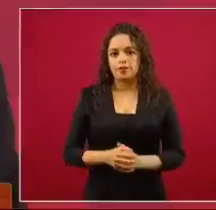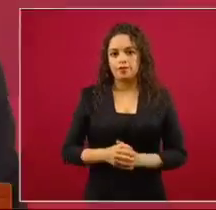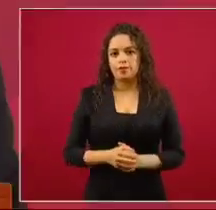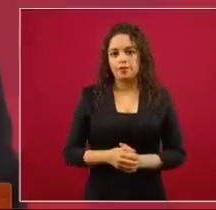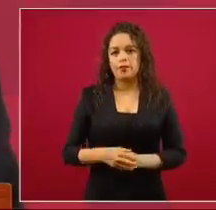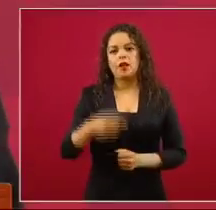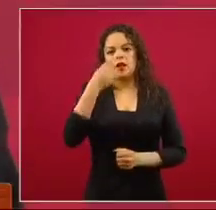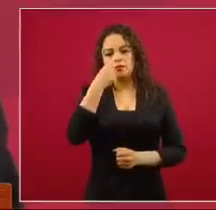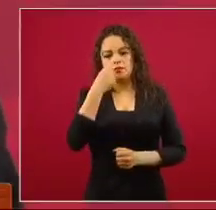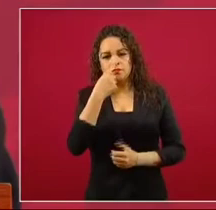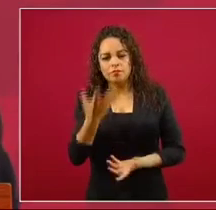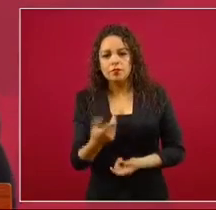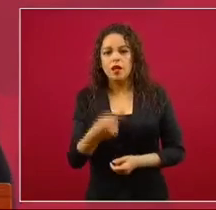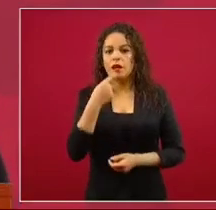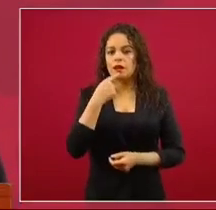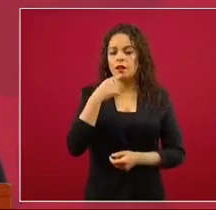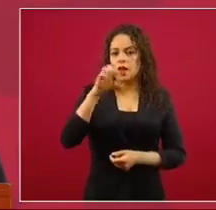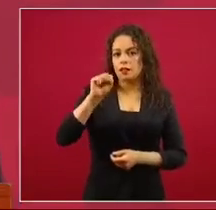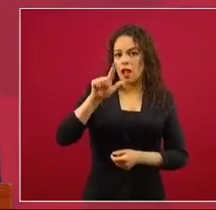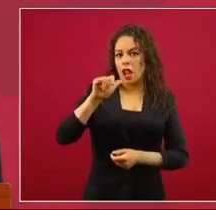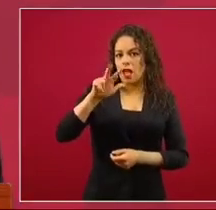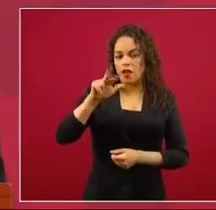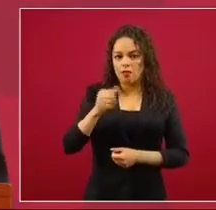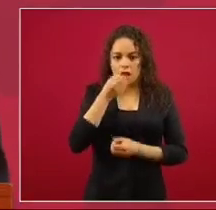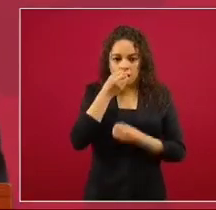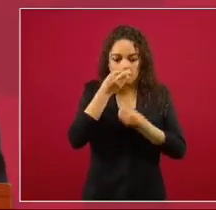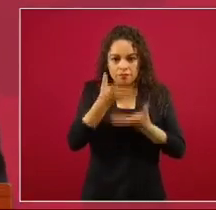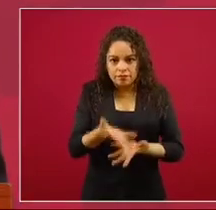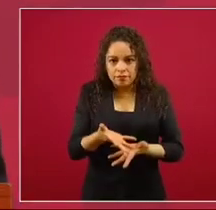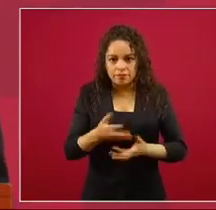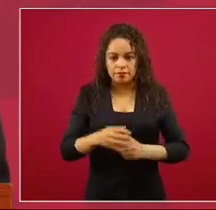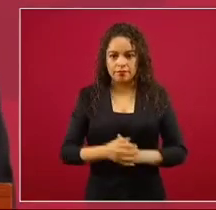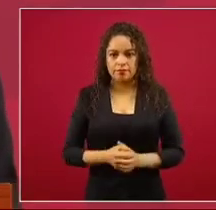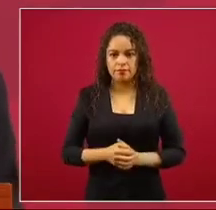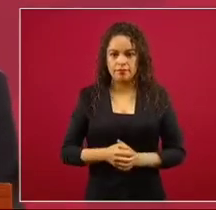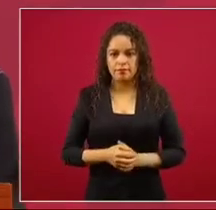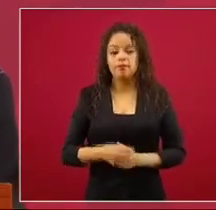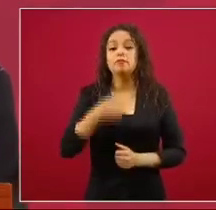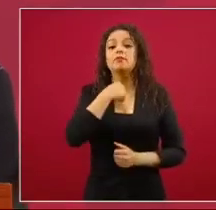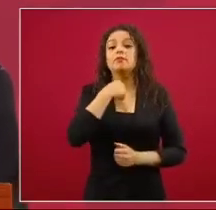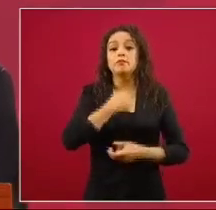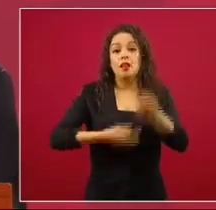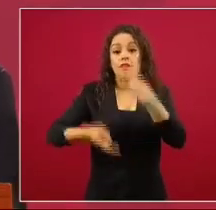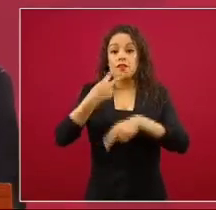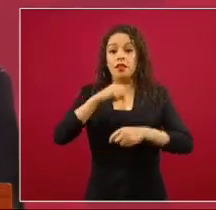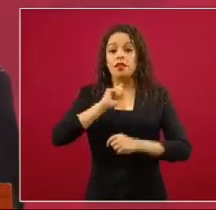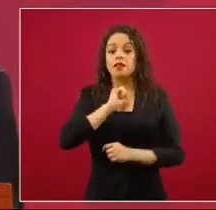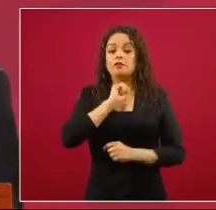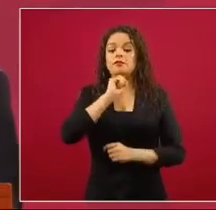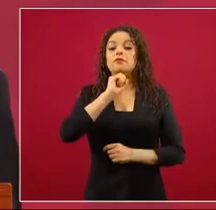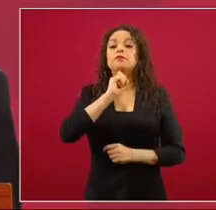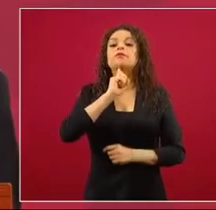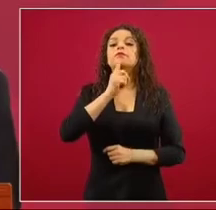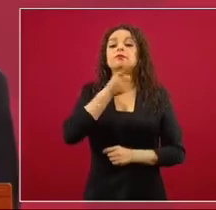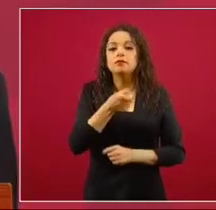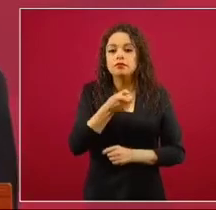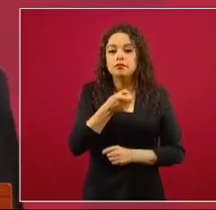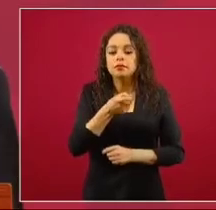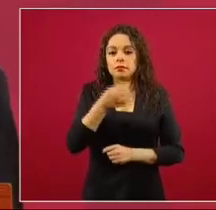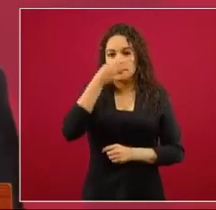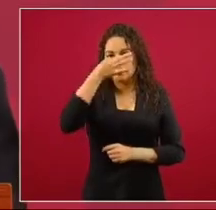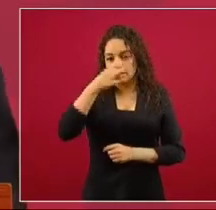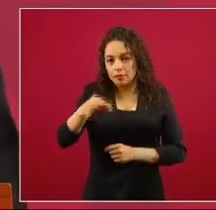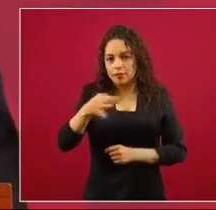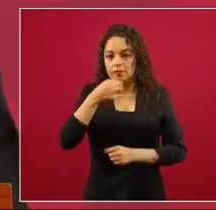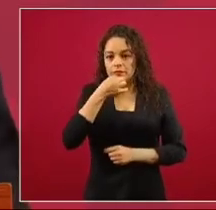secreciones respiratorias, con los líquidos que se proyectan de nariz y boca y que provienen de la garganta y de la faringe, de la